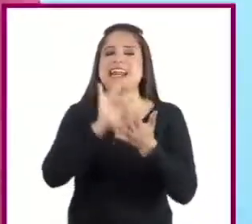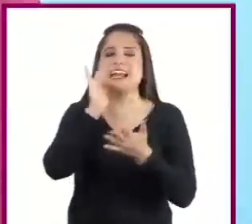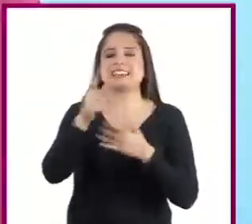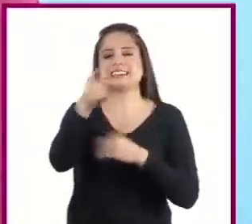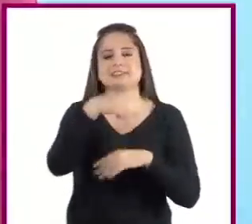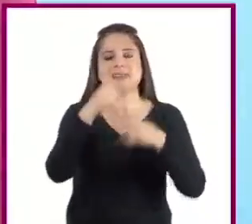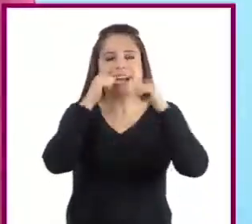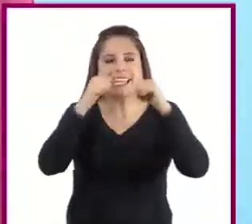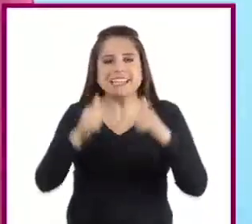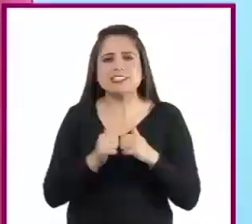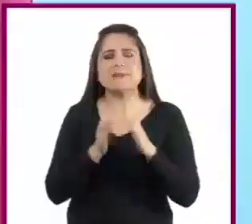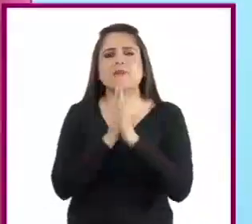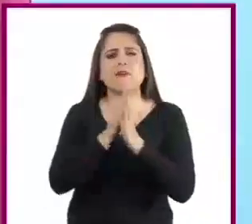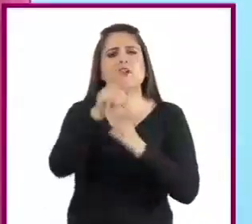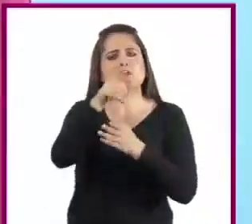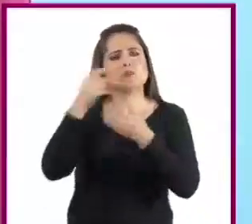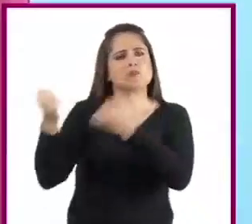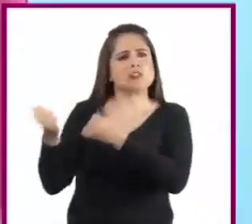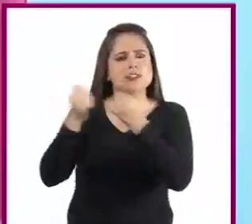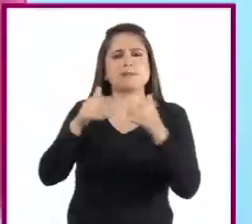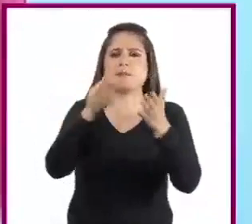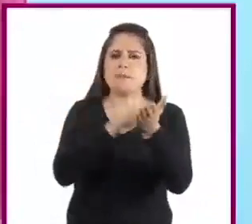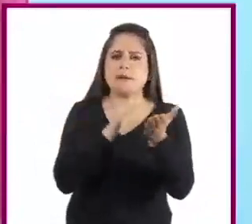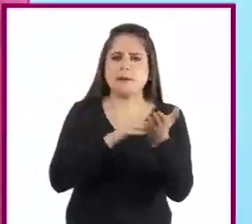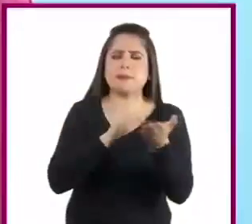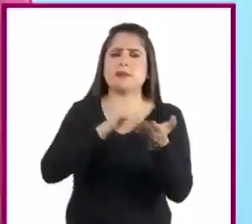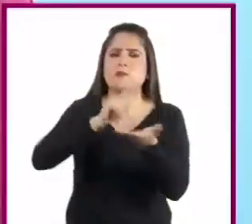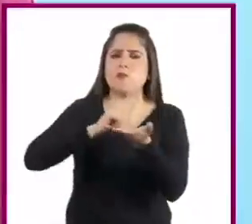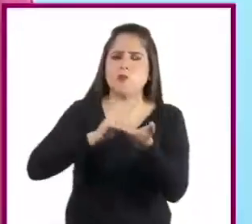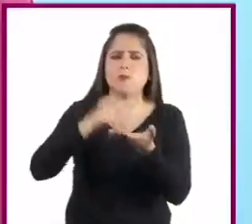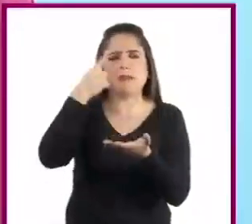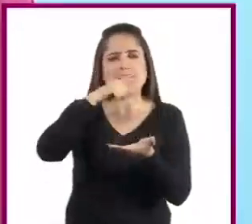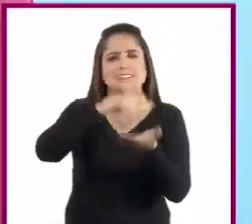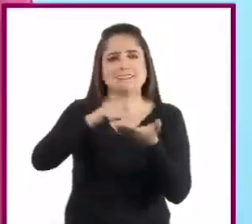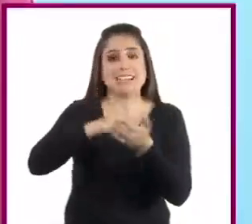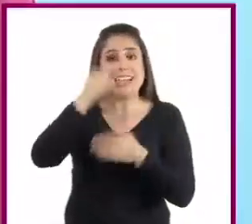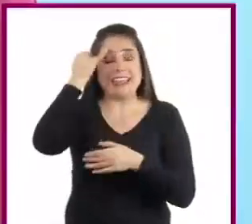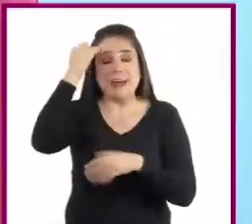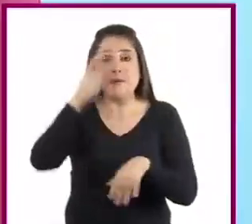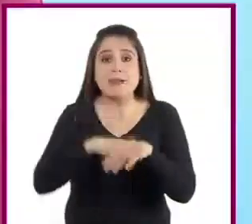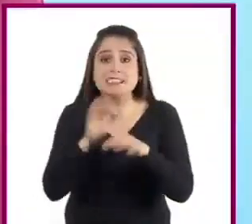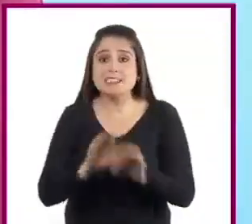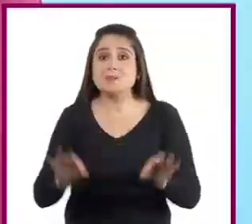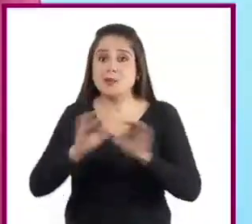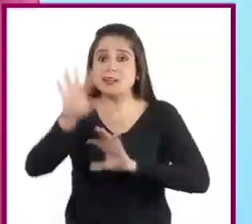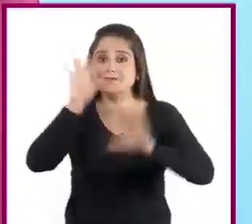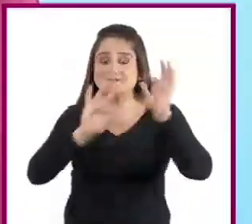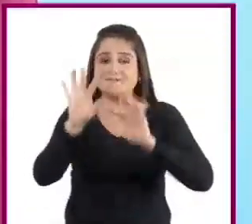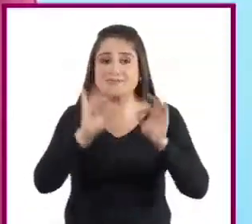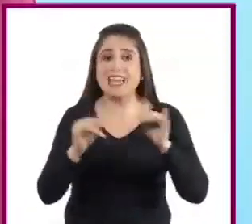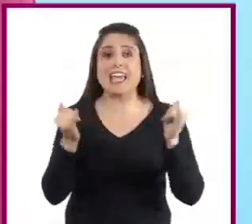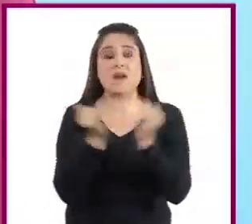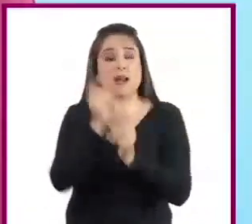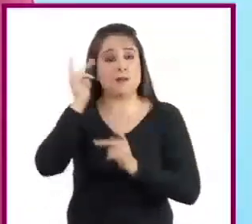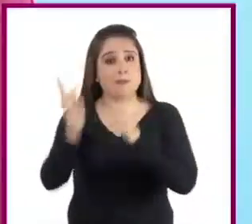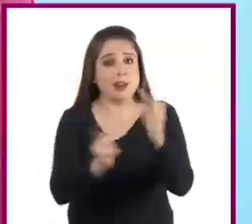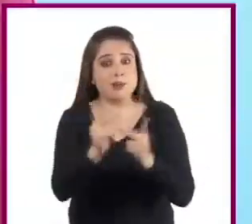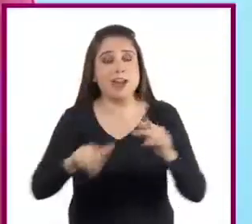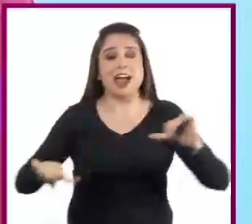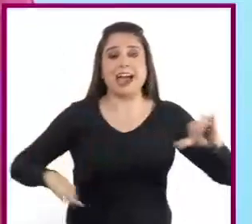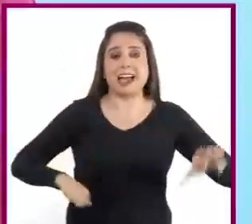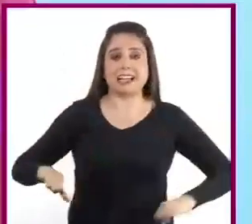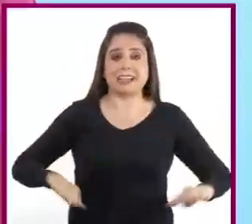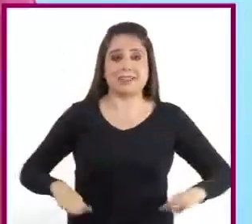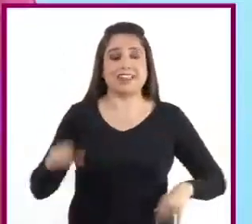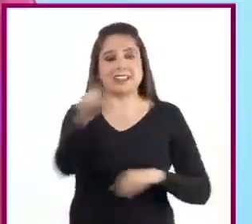les pedimos que tengan a la mano papel y pluma para que escriban las ideas principales, así como las preguntas y